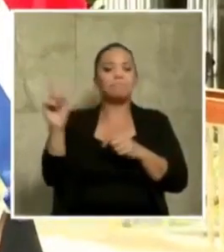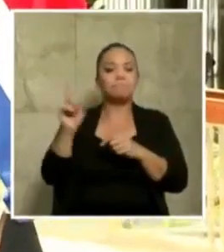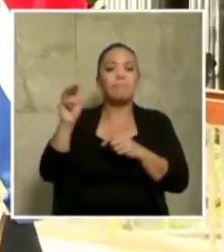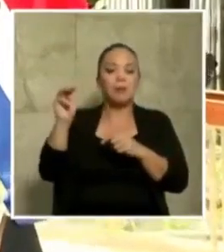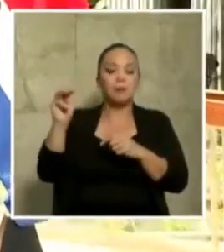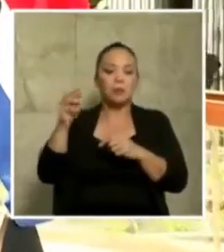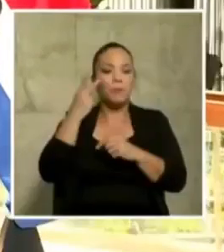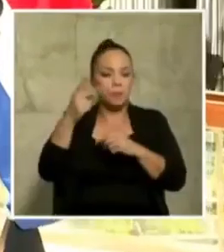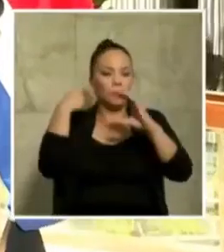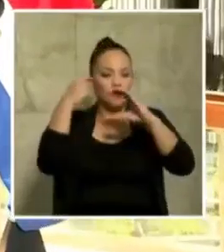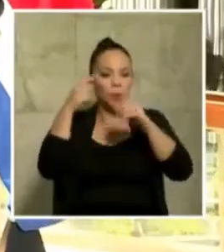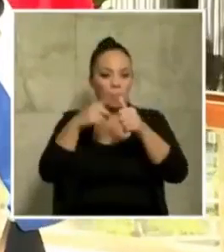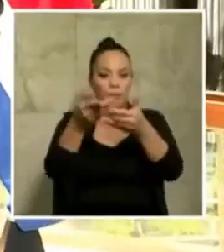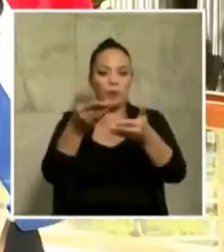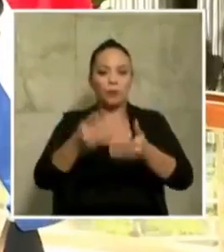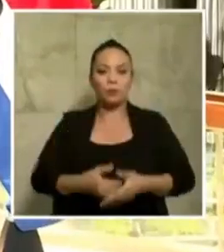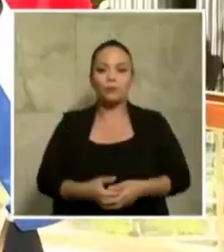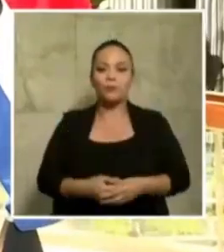siguiente video.